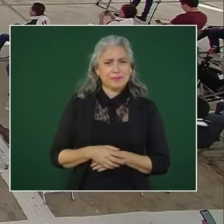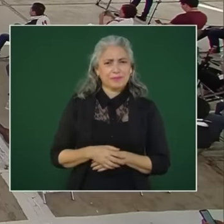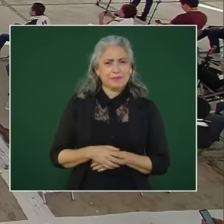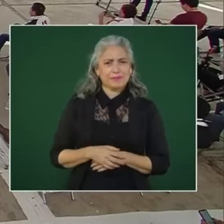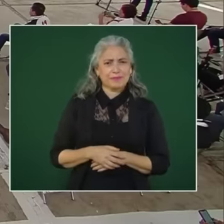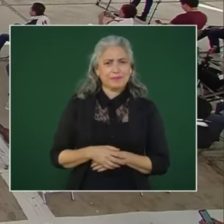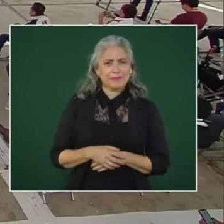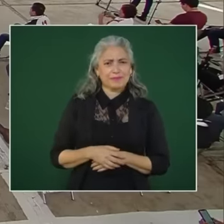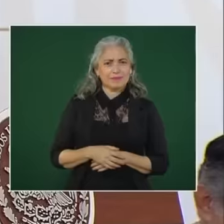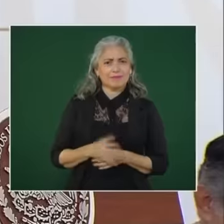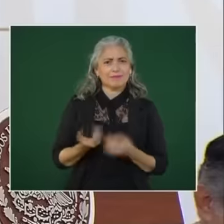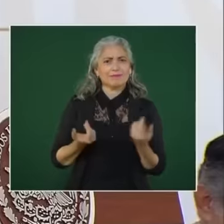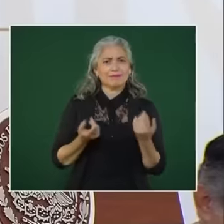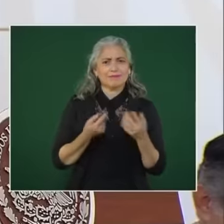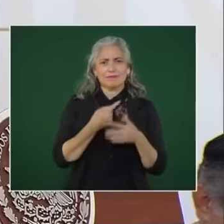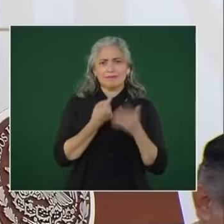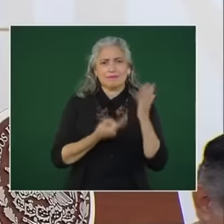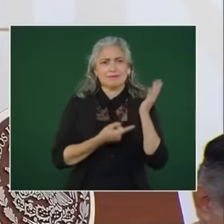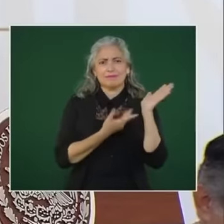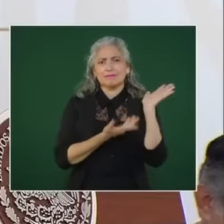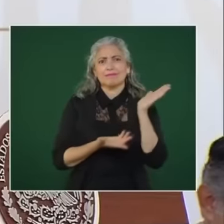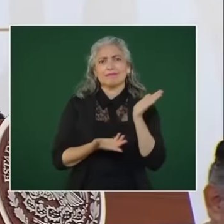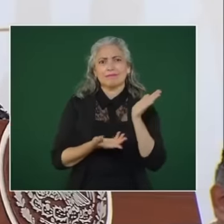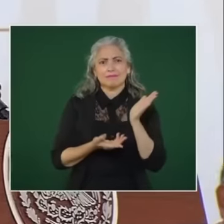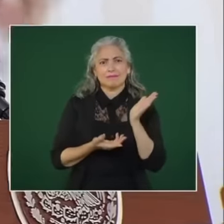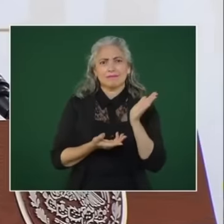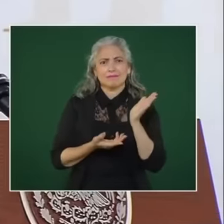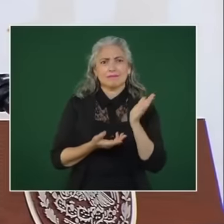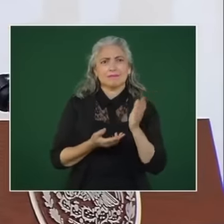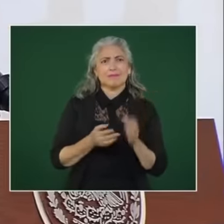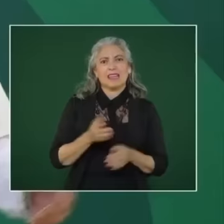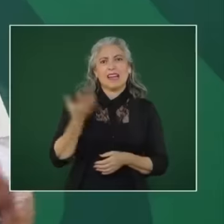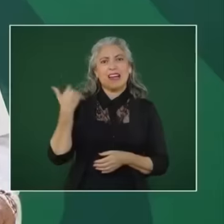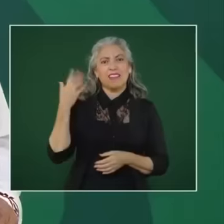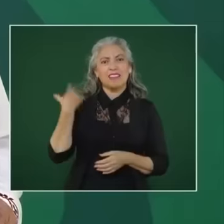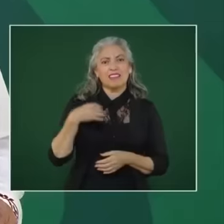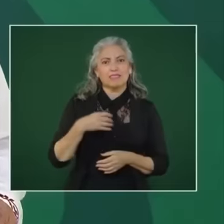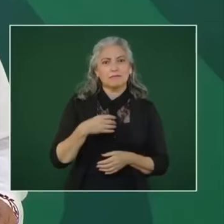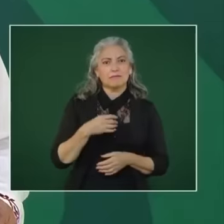todo este preámbulo? Porque nos tenían engañados.